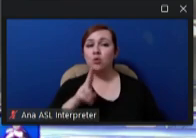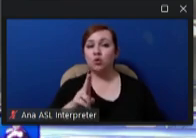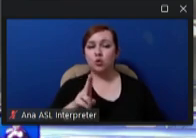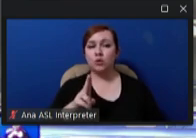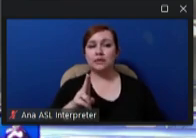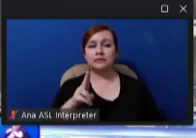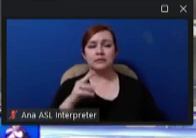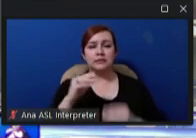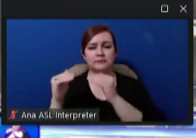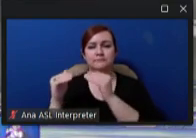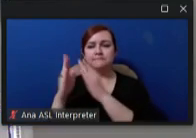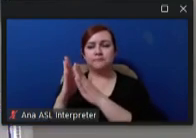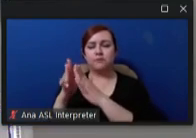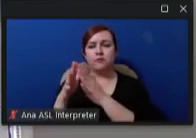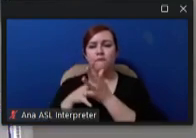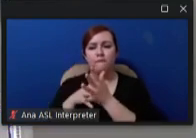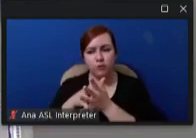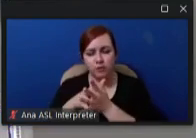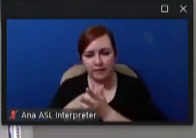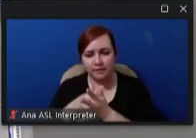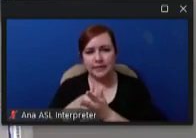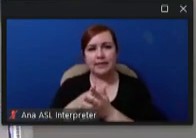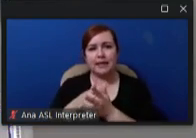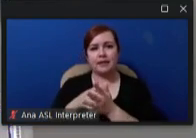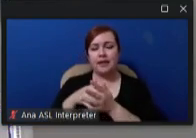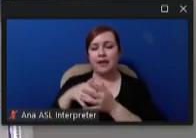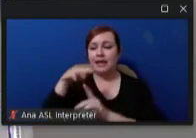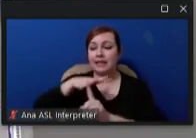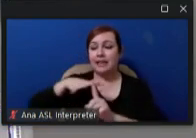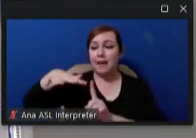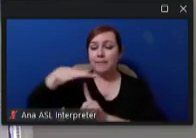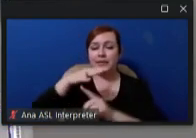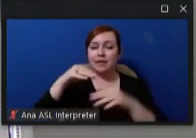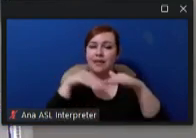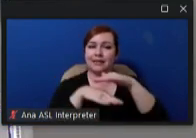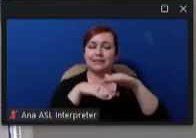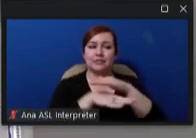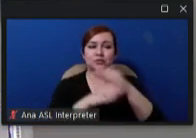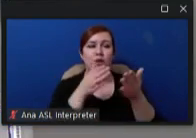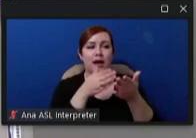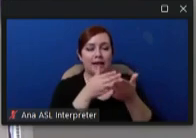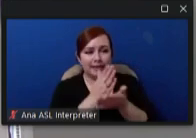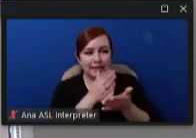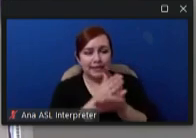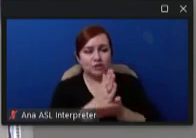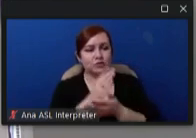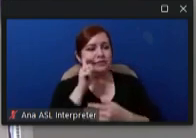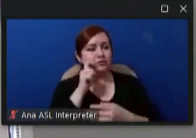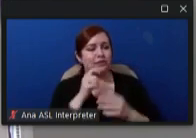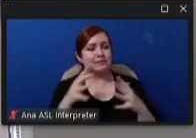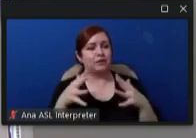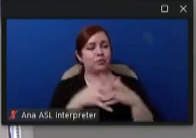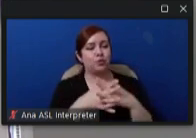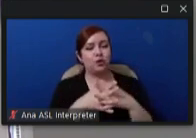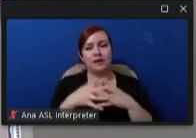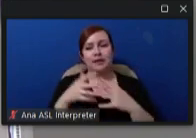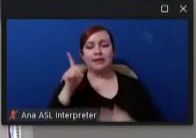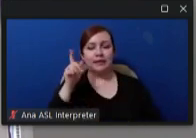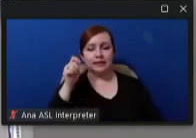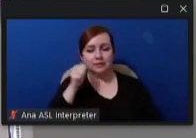debilidad institucional significativa en el ámbito del acceso a los derechos sexuales y reproductivos de niñas y mujeres con